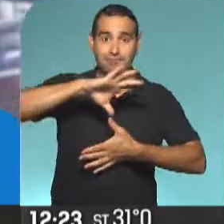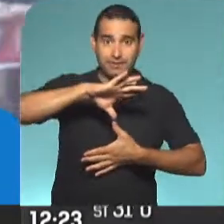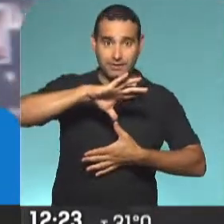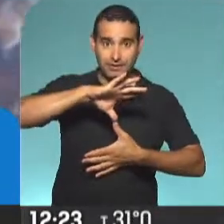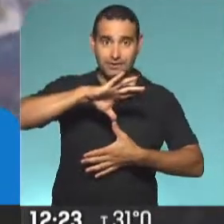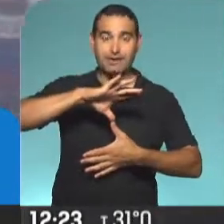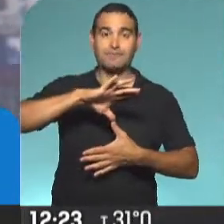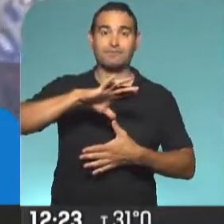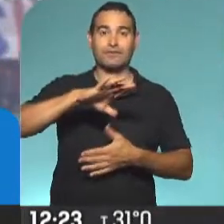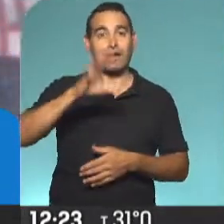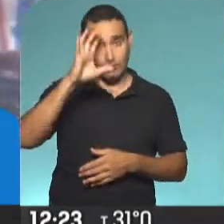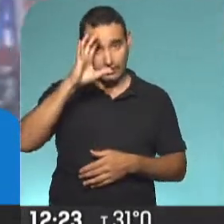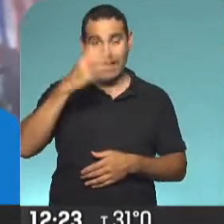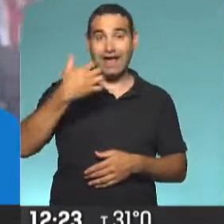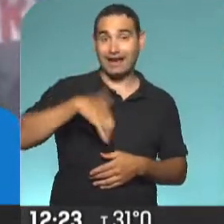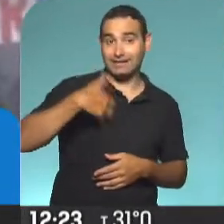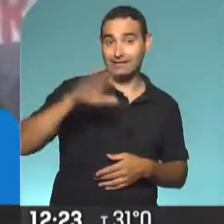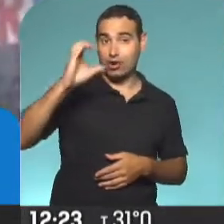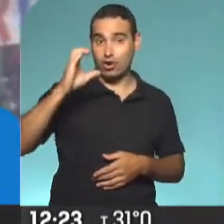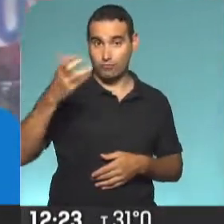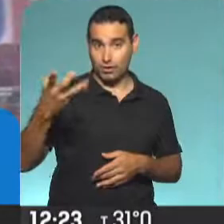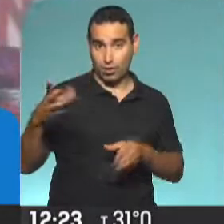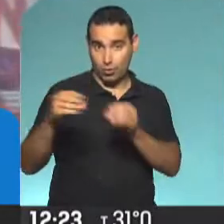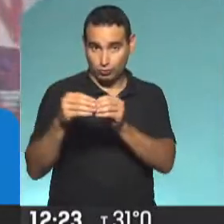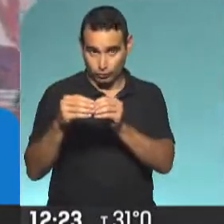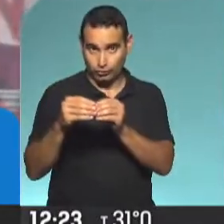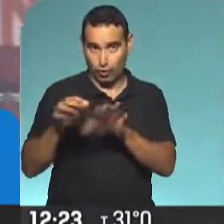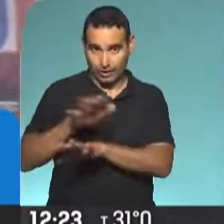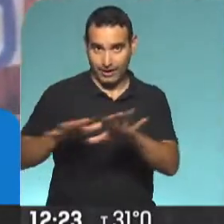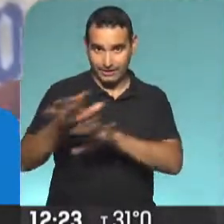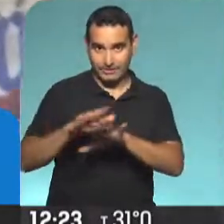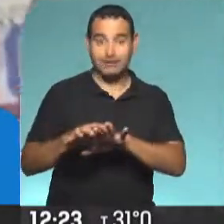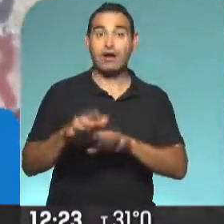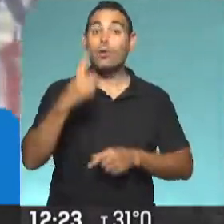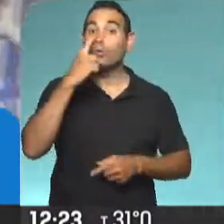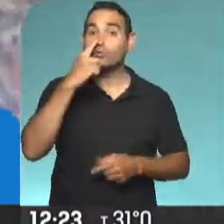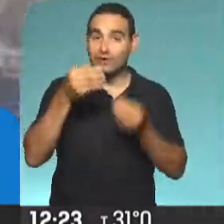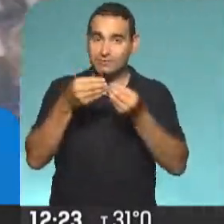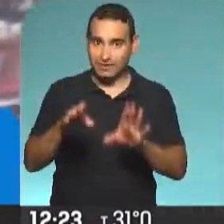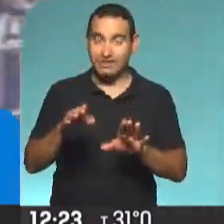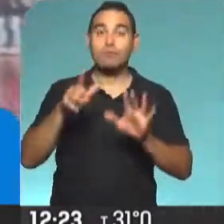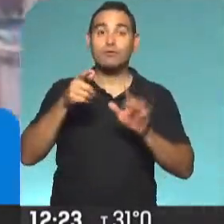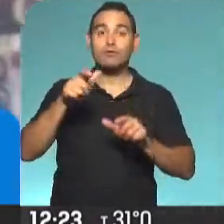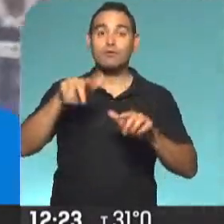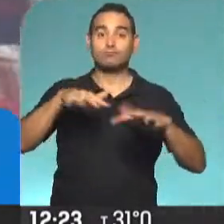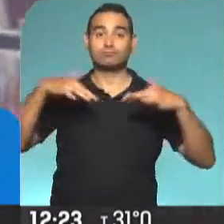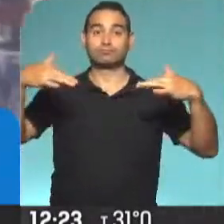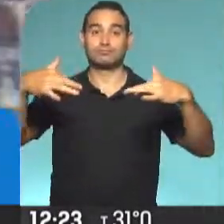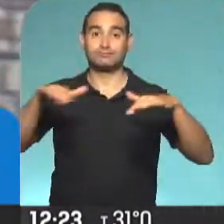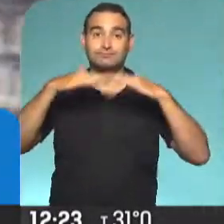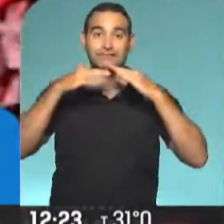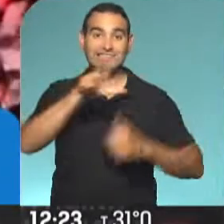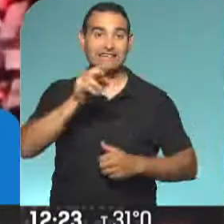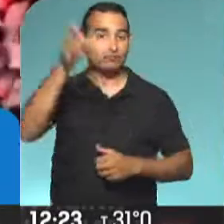se recordemos, Argentina-Colombia son los dos organizadores, empieza en junio, con público. Un 30%,